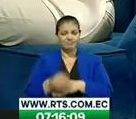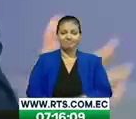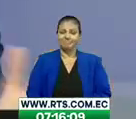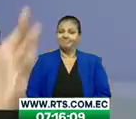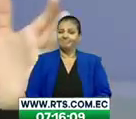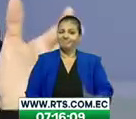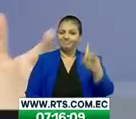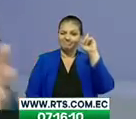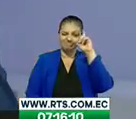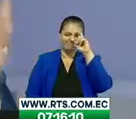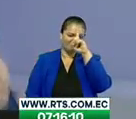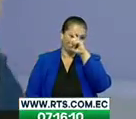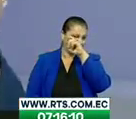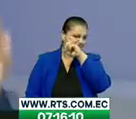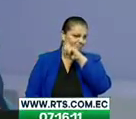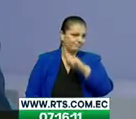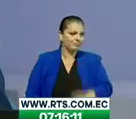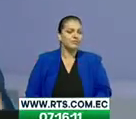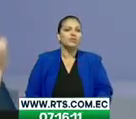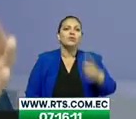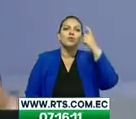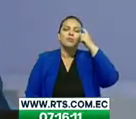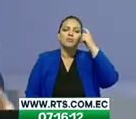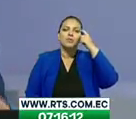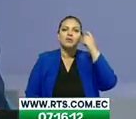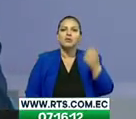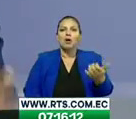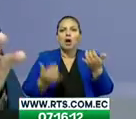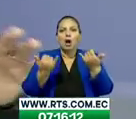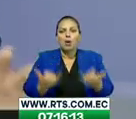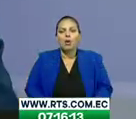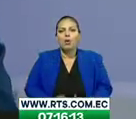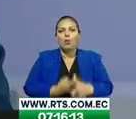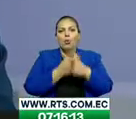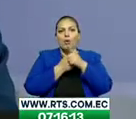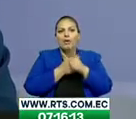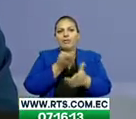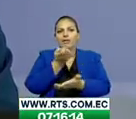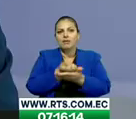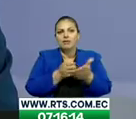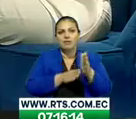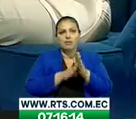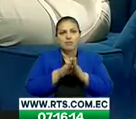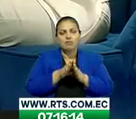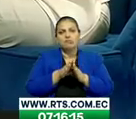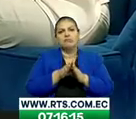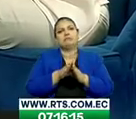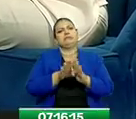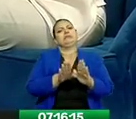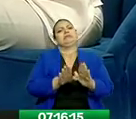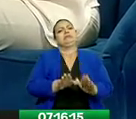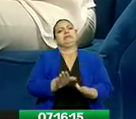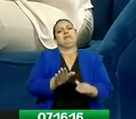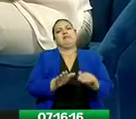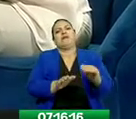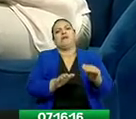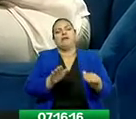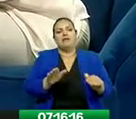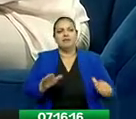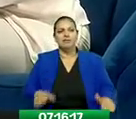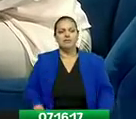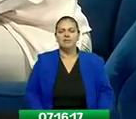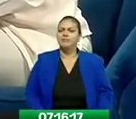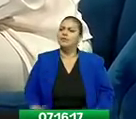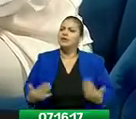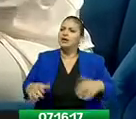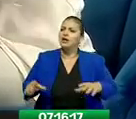yo diría que la reactivación intensiva como la necesita el país se está quedando en stand-by. Ahora, ¿ustedes han acudido ya a la Comisión Económica de